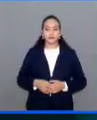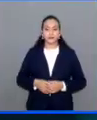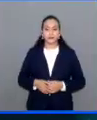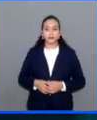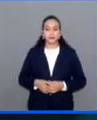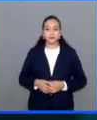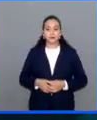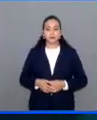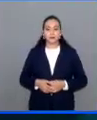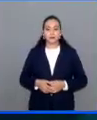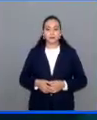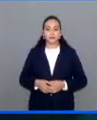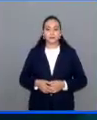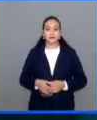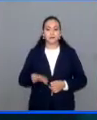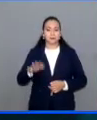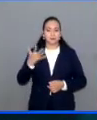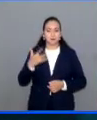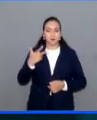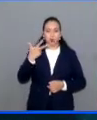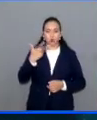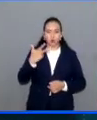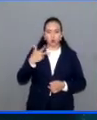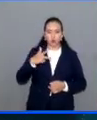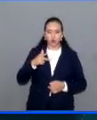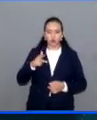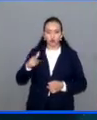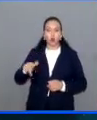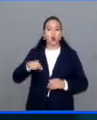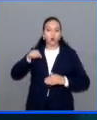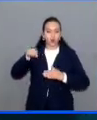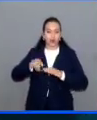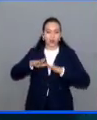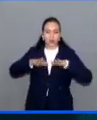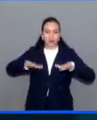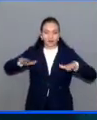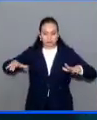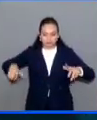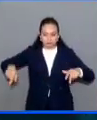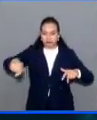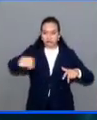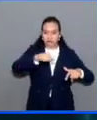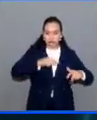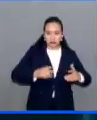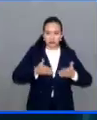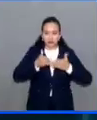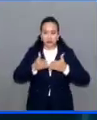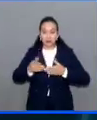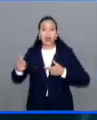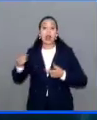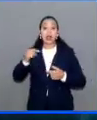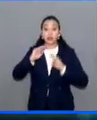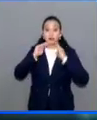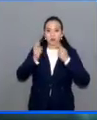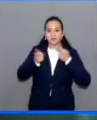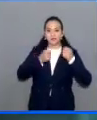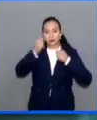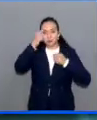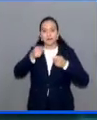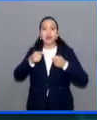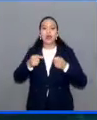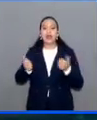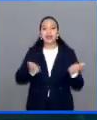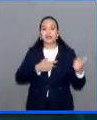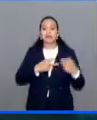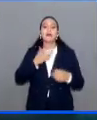En al menos 8 puertos del país, las redes criminales mantenían el control para permitir el contrabando de combustible, con